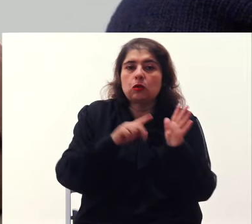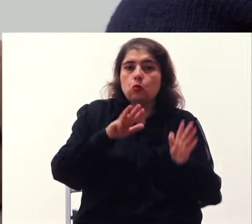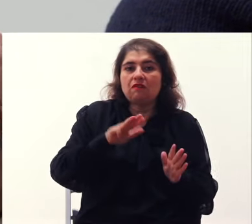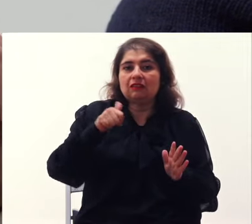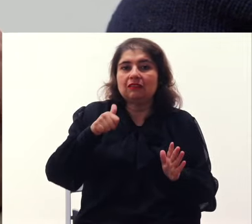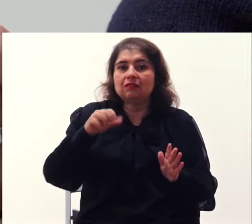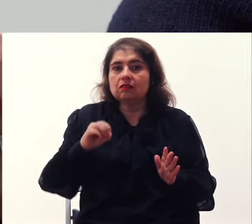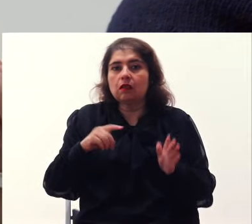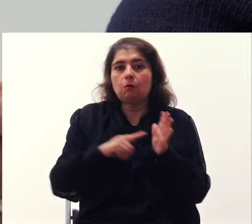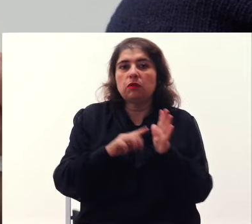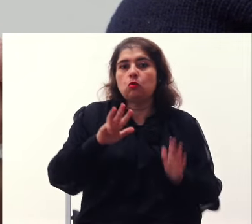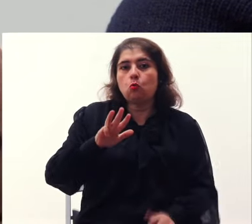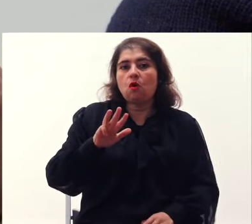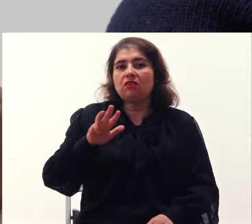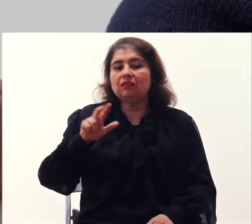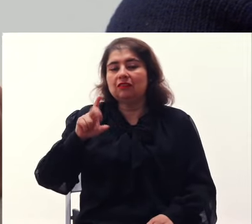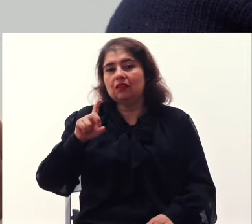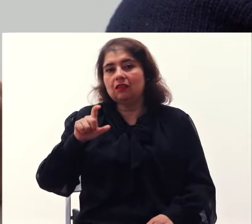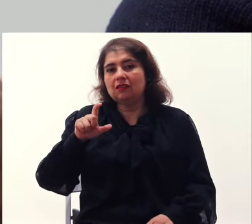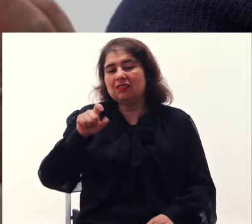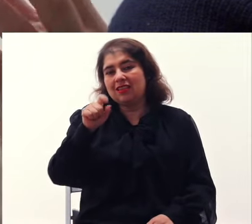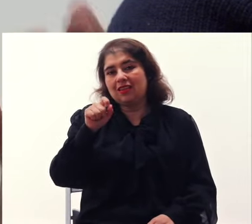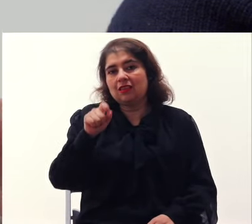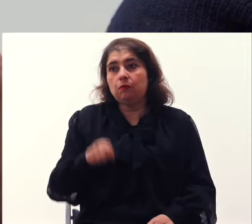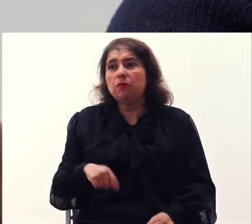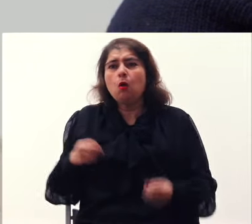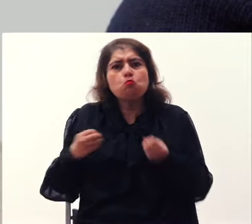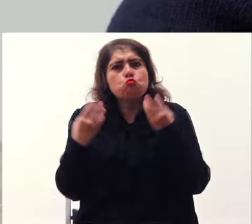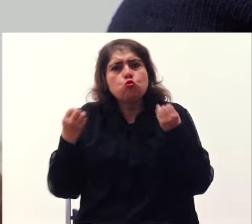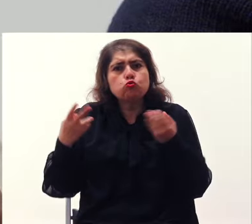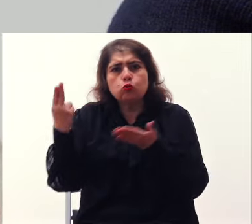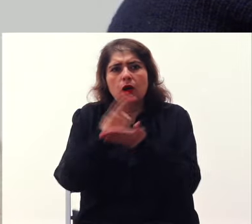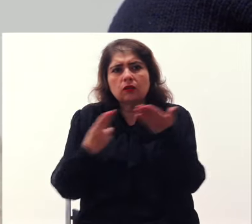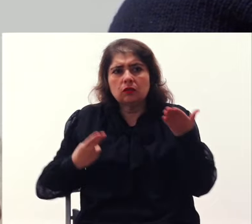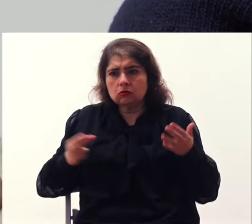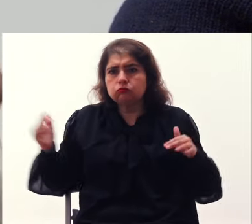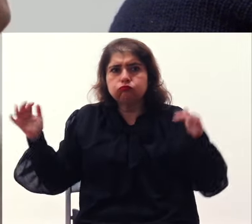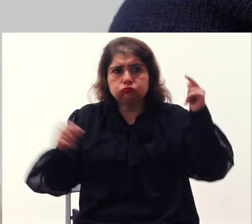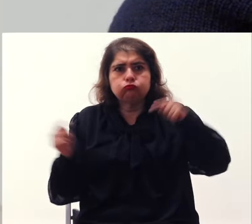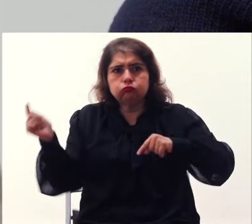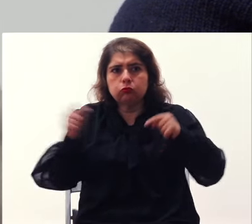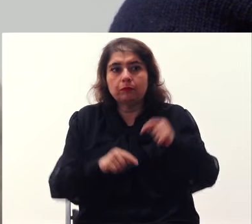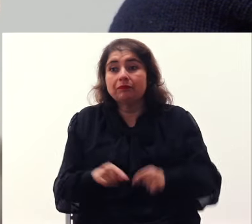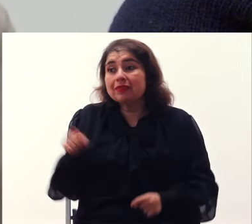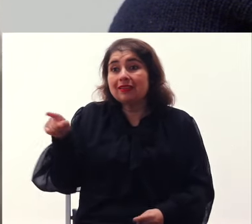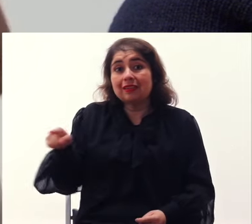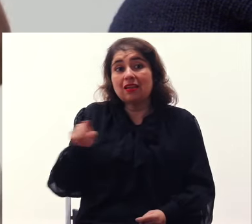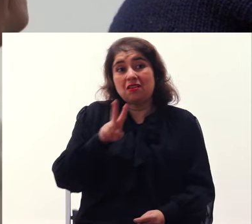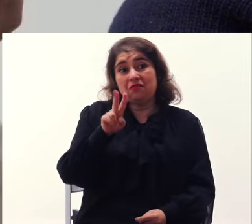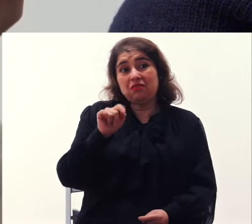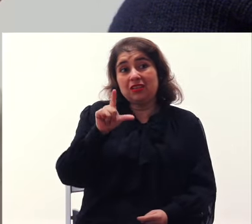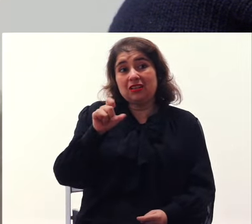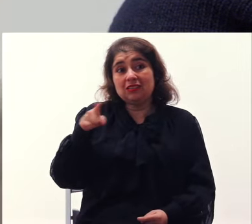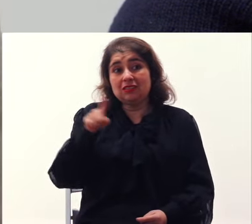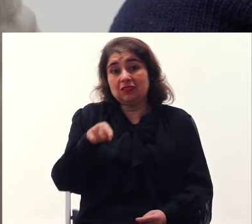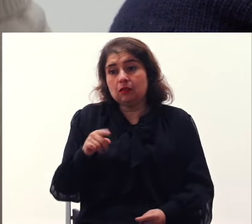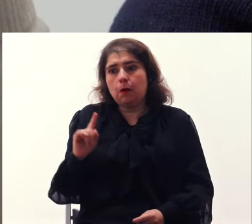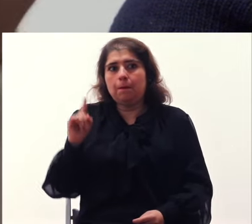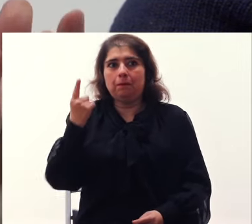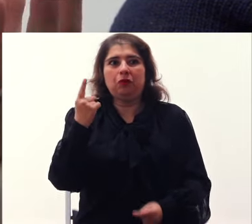en los años 60 y 70, están confluyendo muchos artistas en esta época y Eduardo Vilches está en el centro de